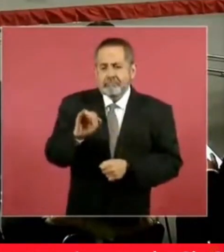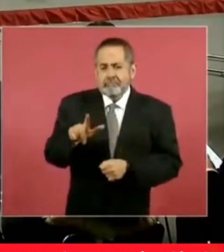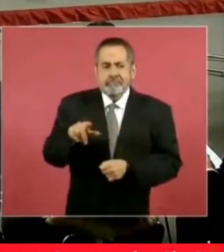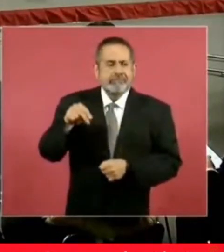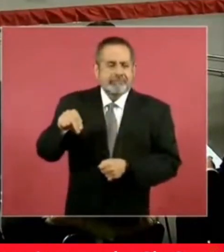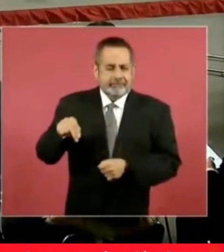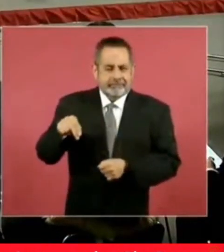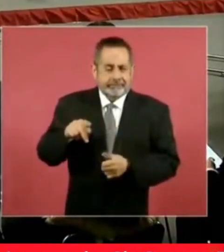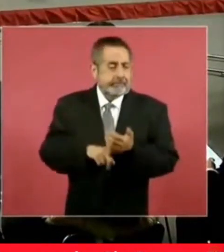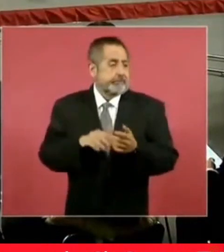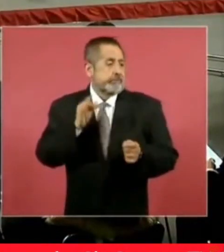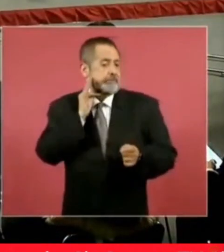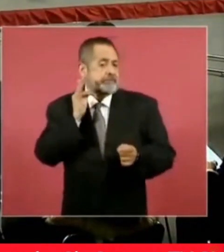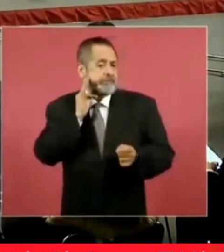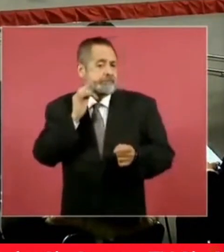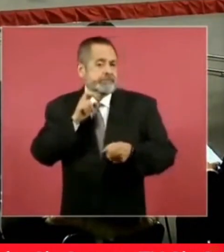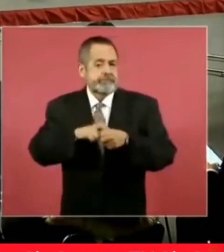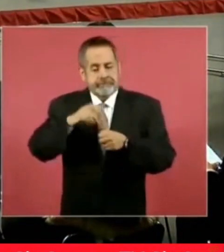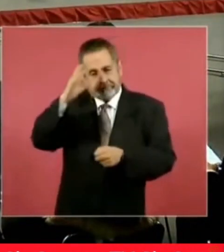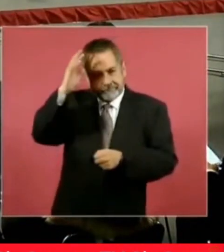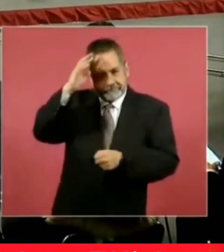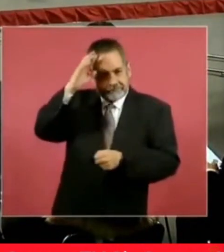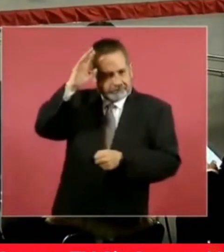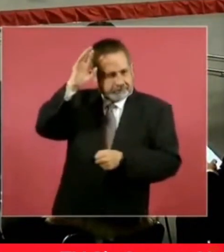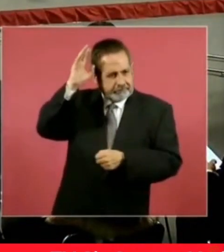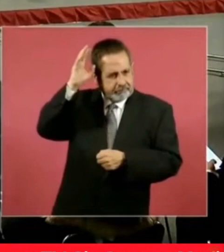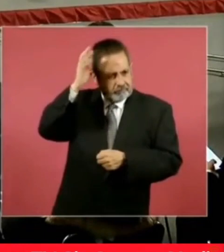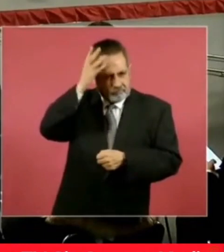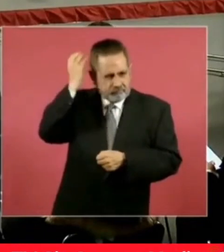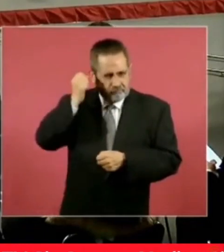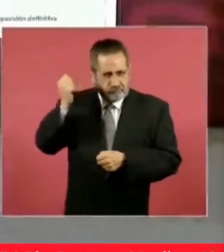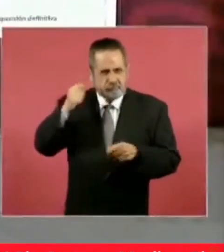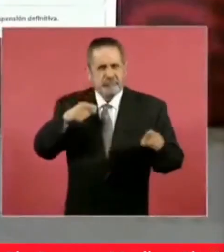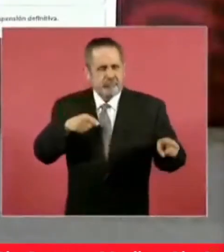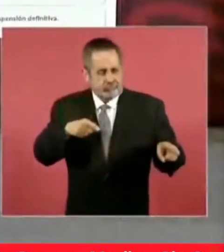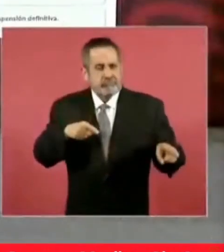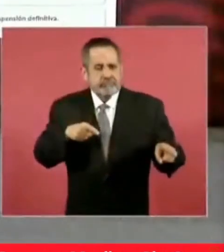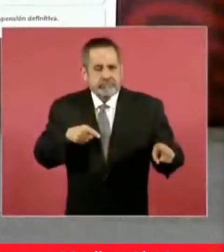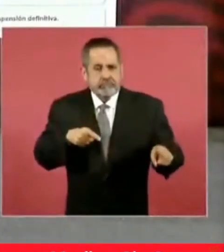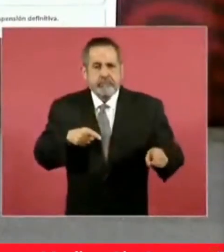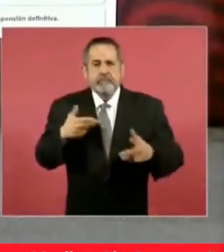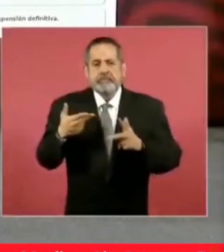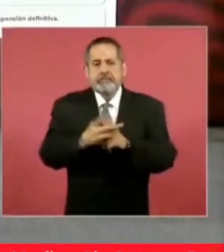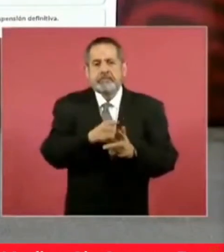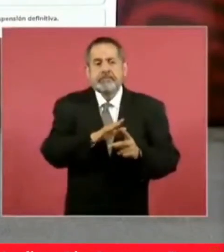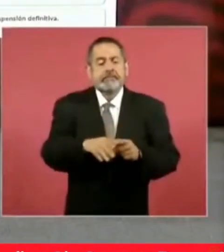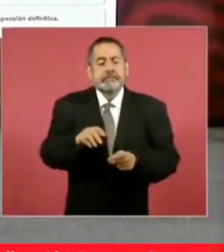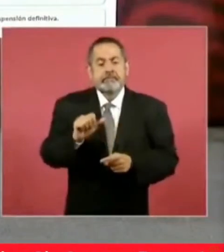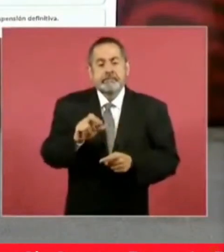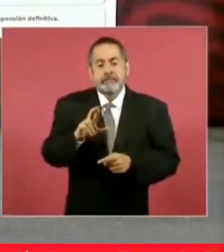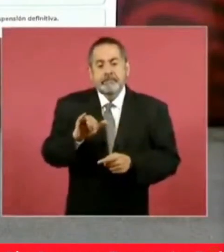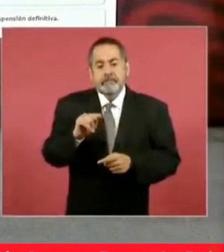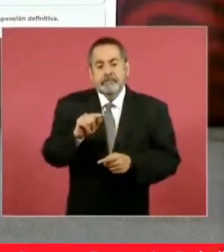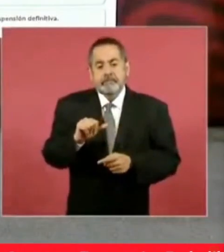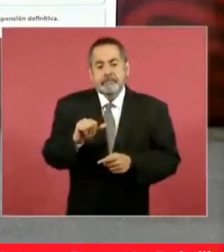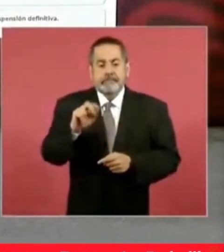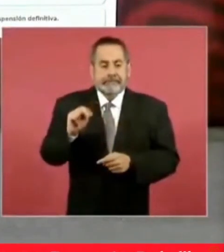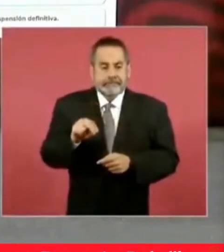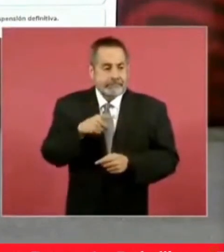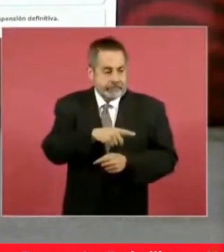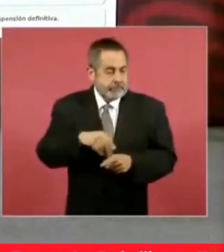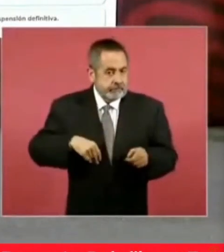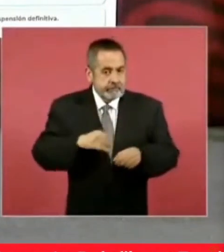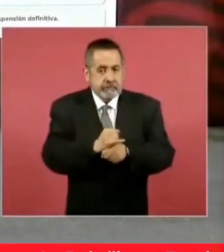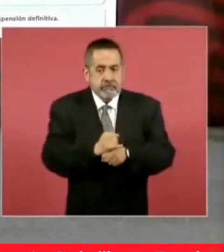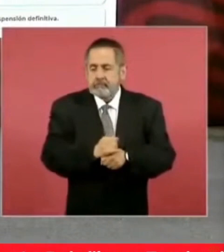fiscal del Estado de Morelos que es investigado por el feminicidio de adriá de Ariadna n a efecto